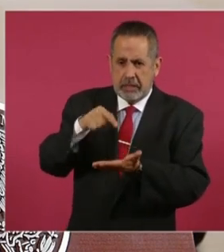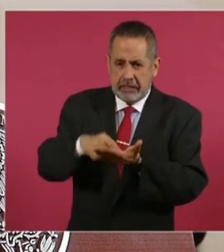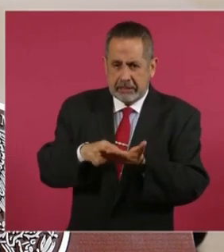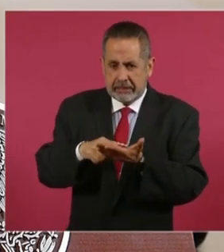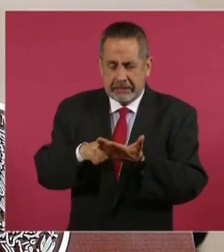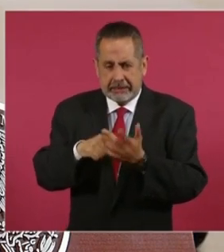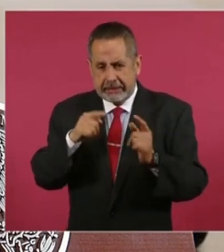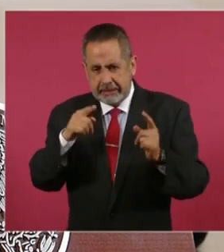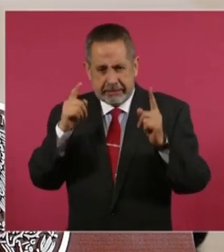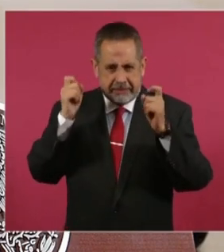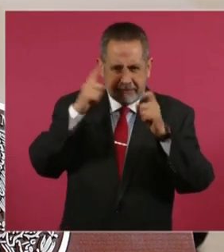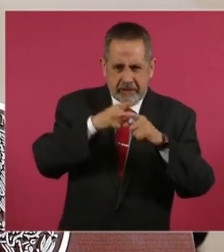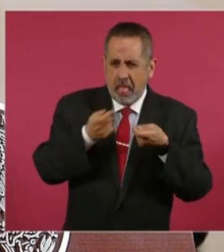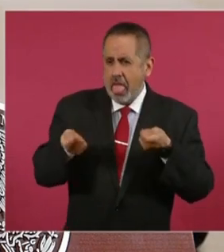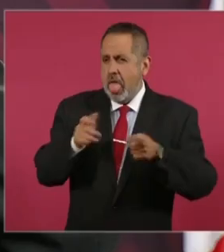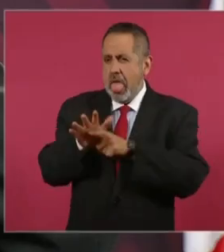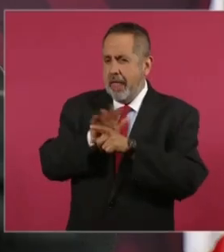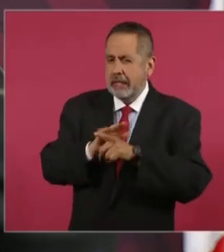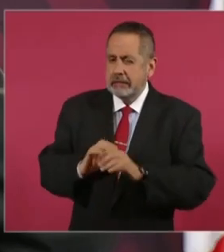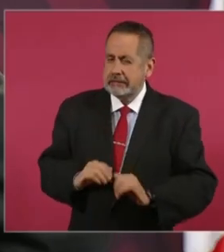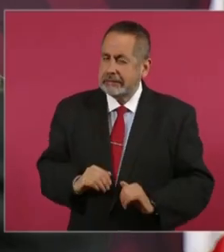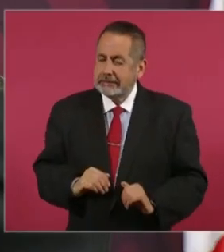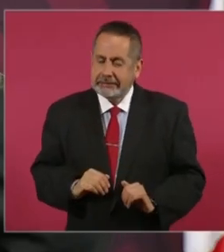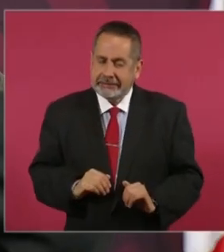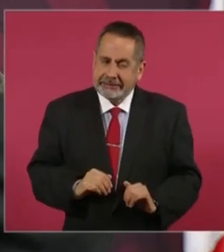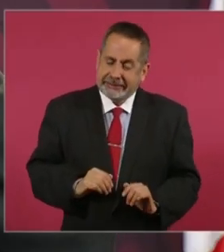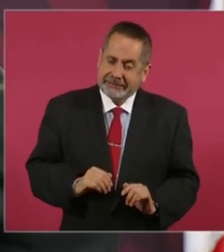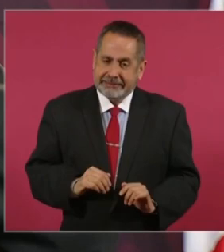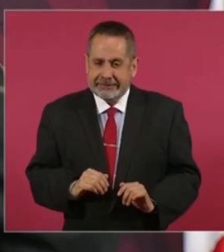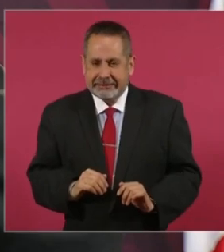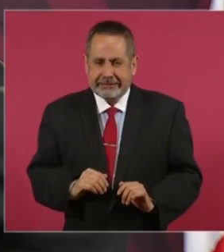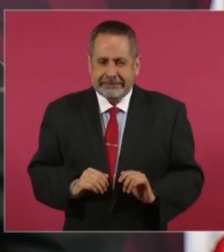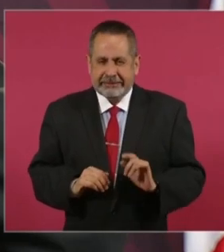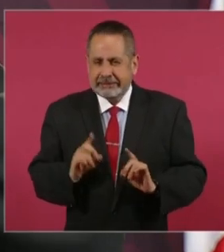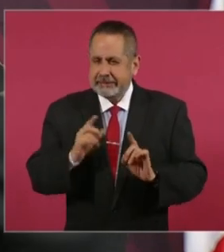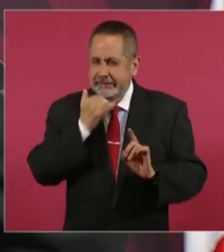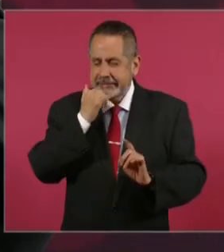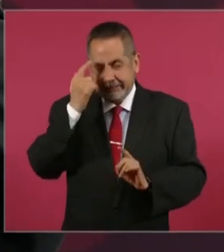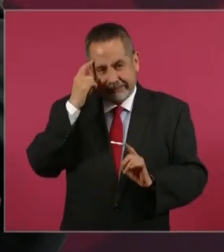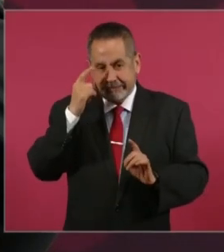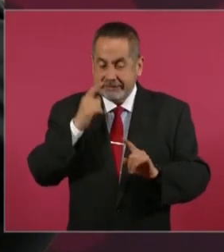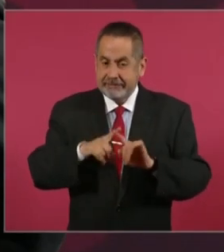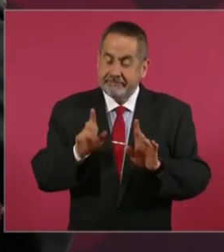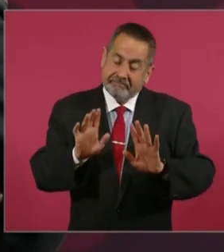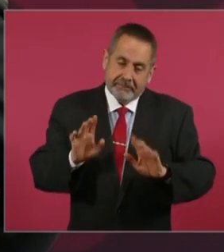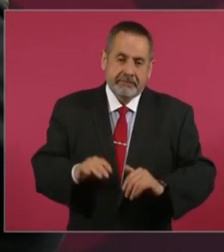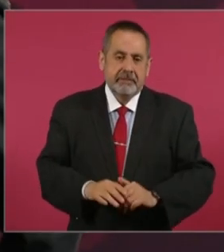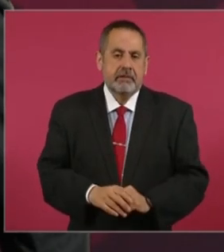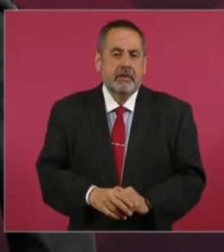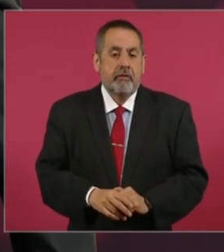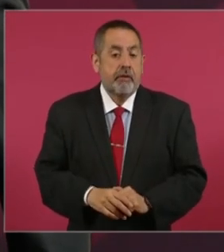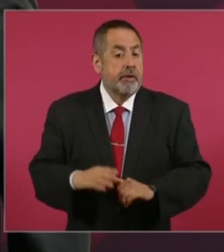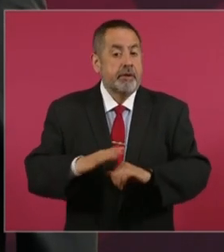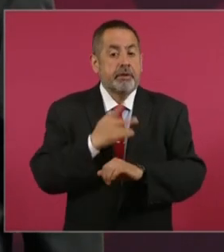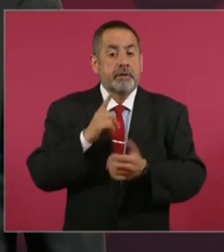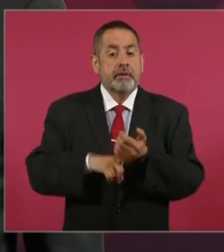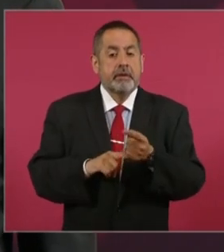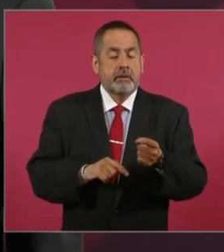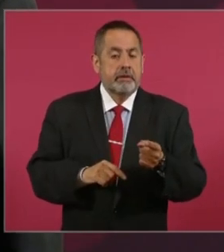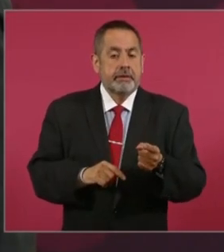difícil la manipulación y ahora ya no pienso lo mismo. mismo, porque